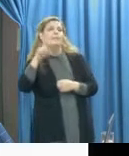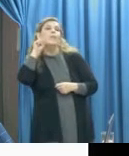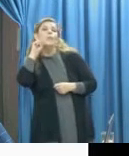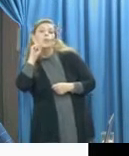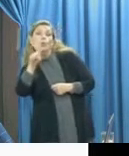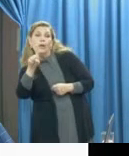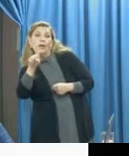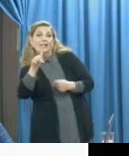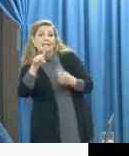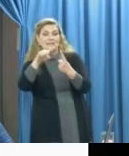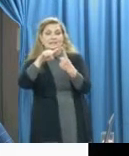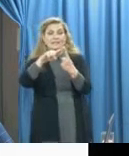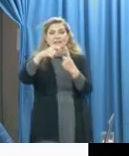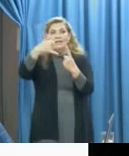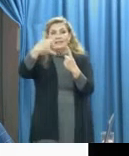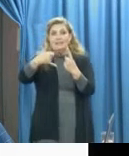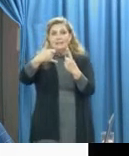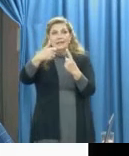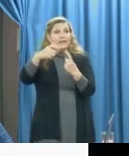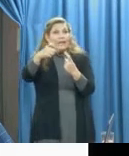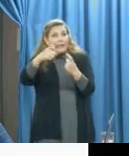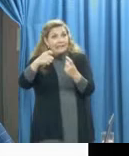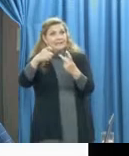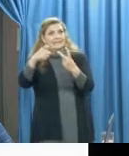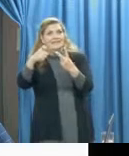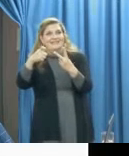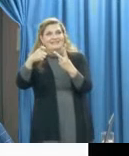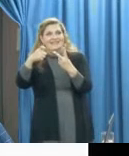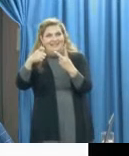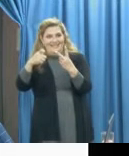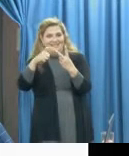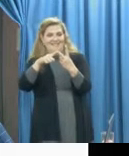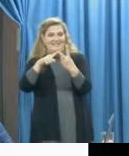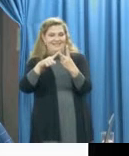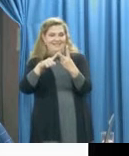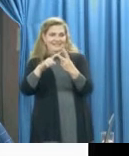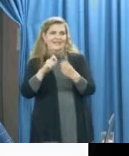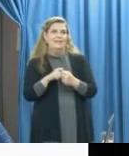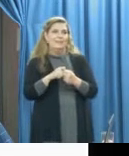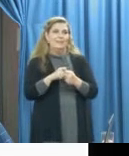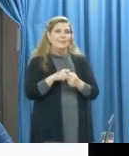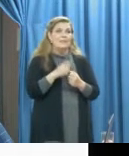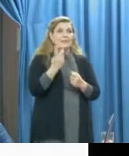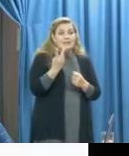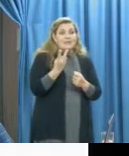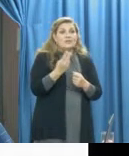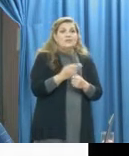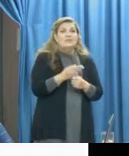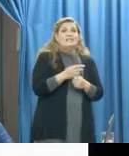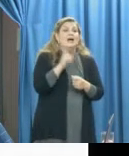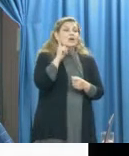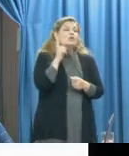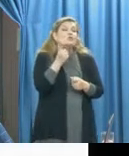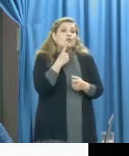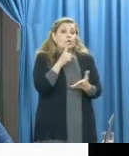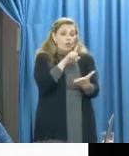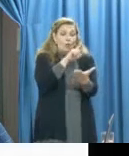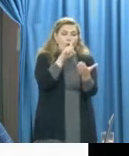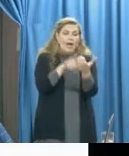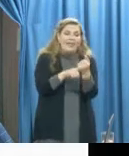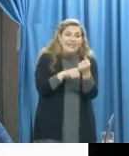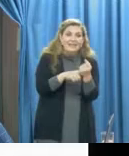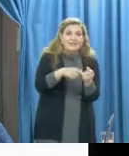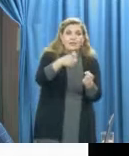cromosomas X. De tal manera que esta sordera puede estar en uno de los X.